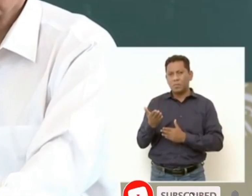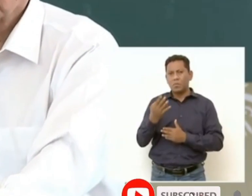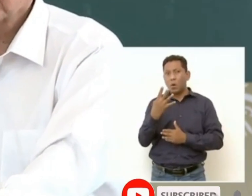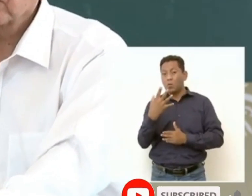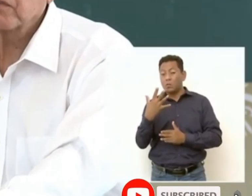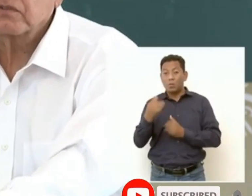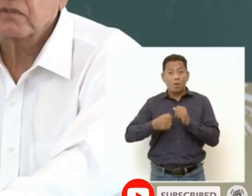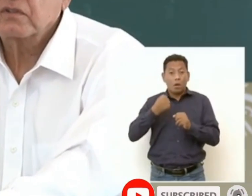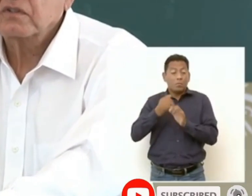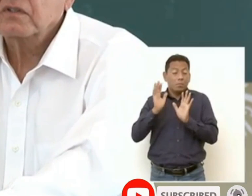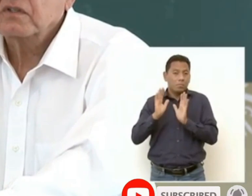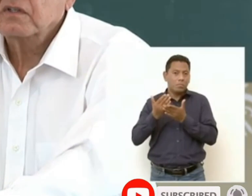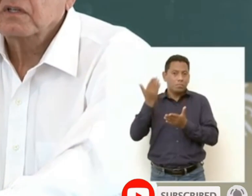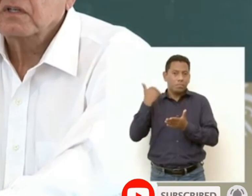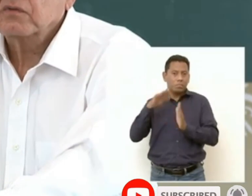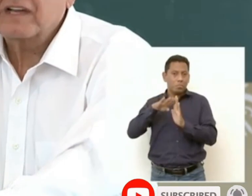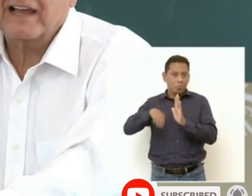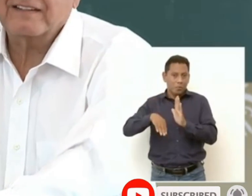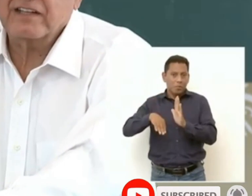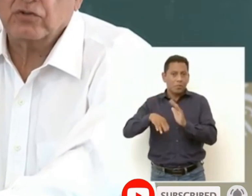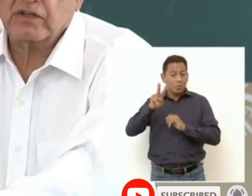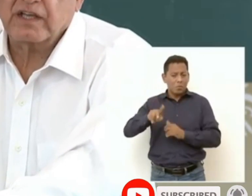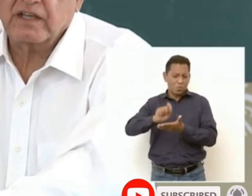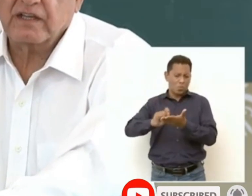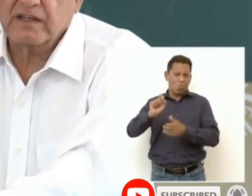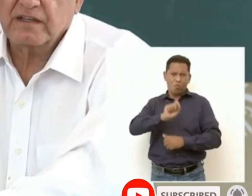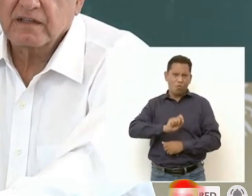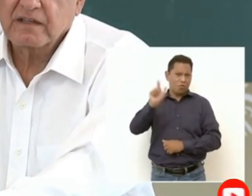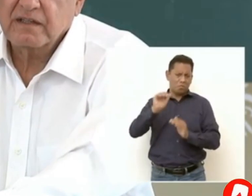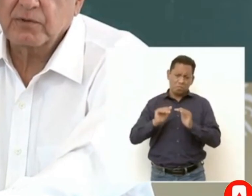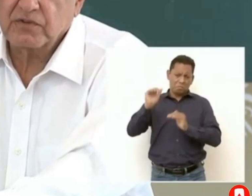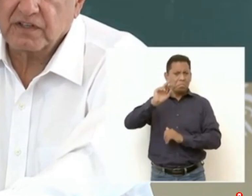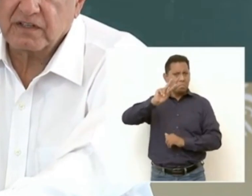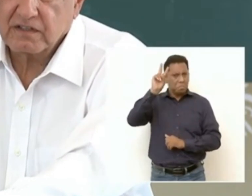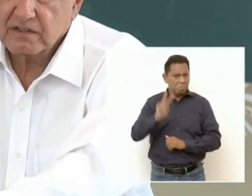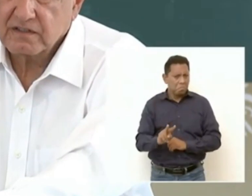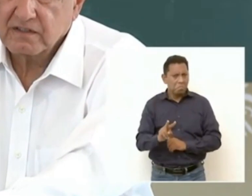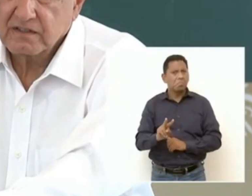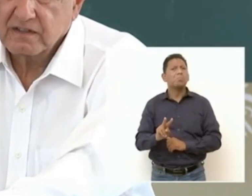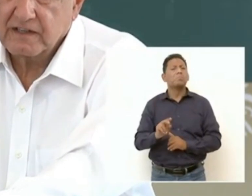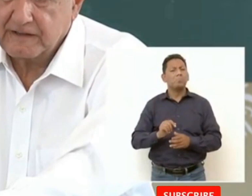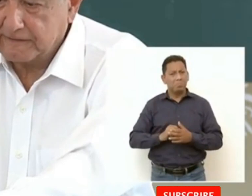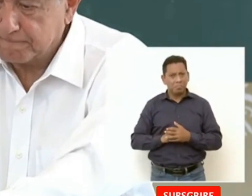4, 5 años, un gran escritor que debió ser